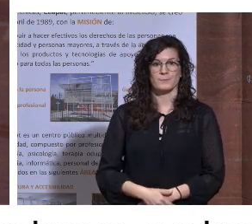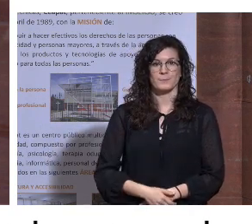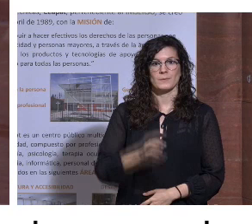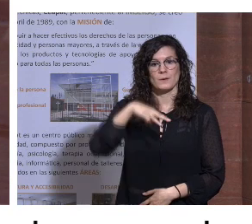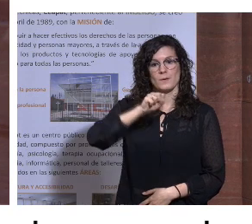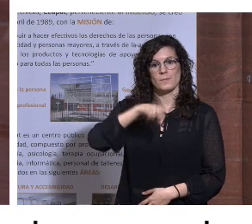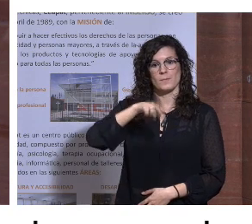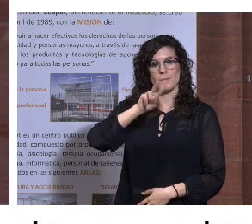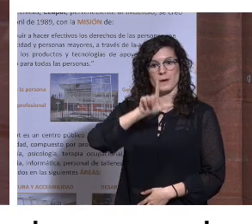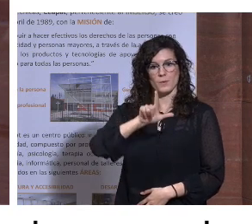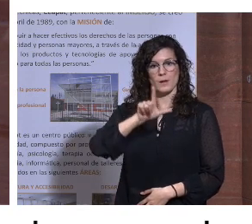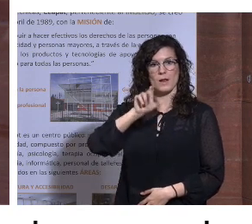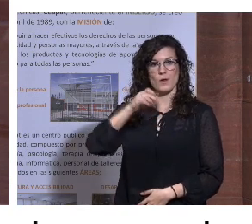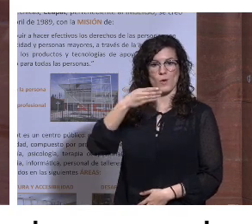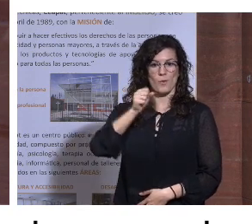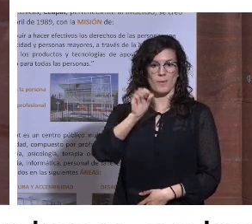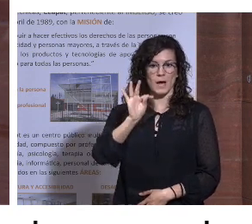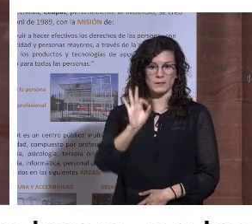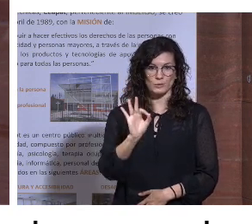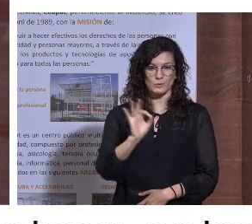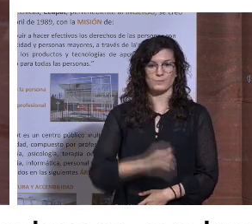Manuel Lobato,